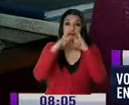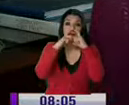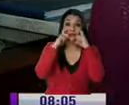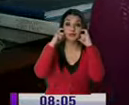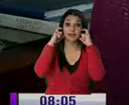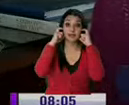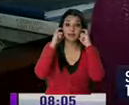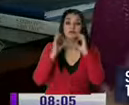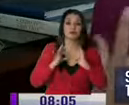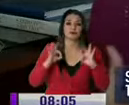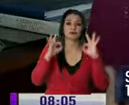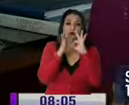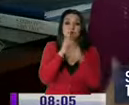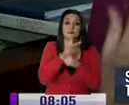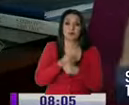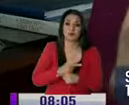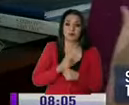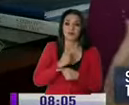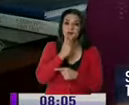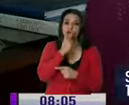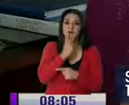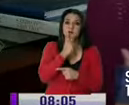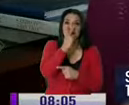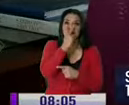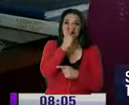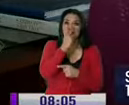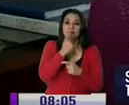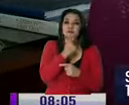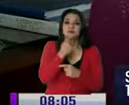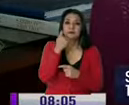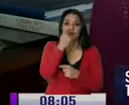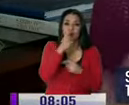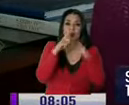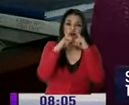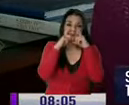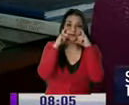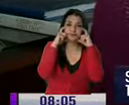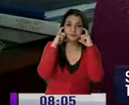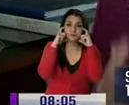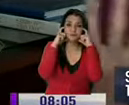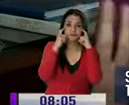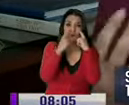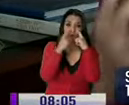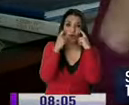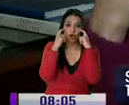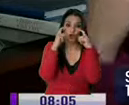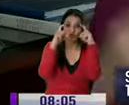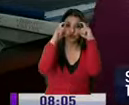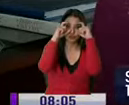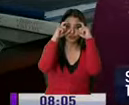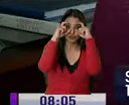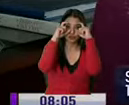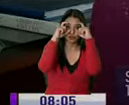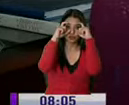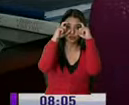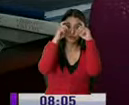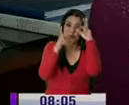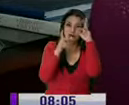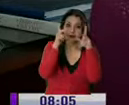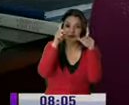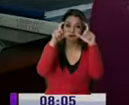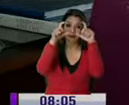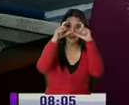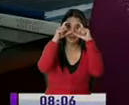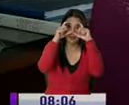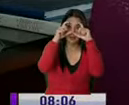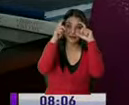mascarillas para proteger el sistema respiratorio, nariz, también la boca. Por supuesto, protección de ojos, entonces si es posible, gafas de